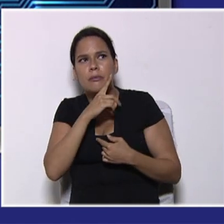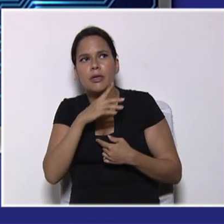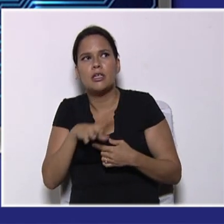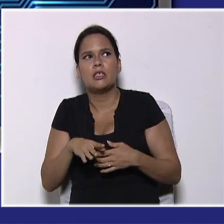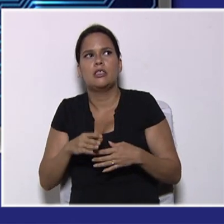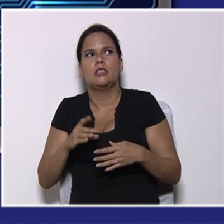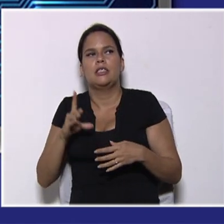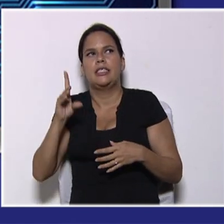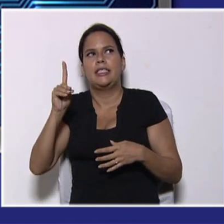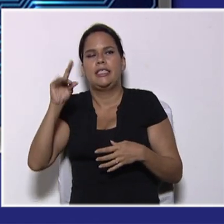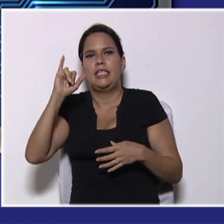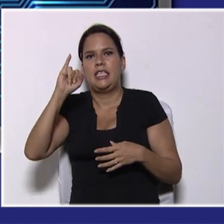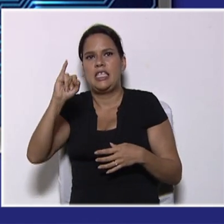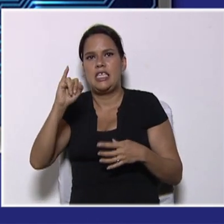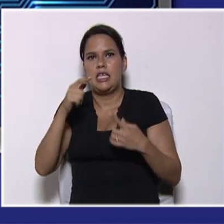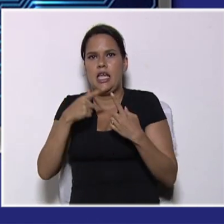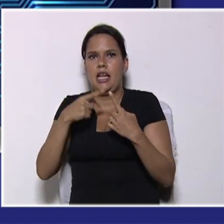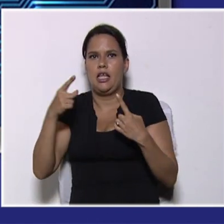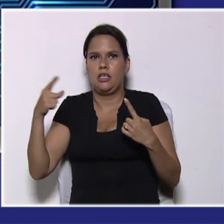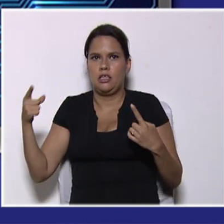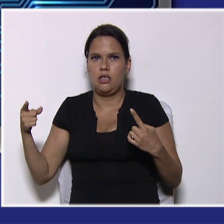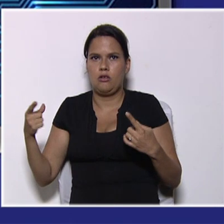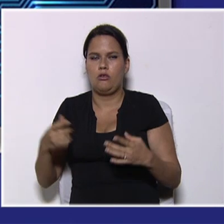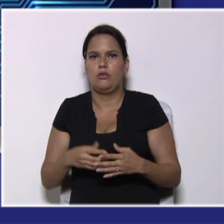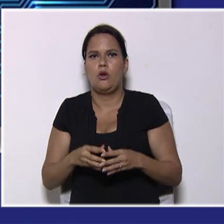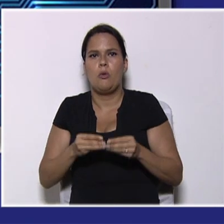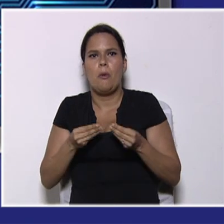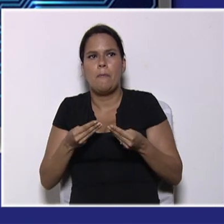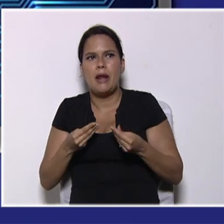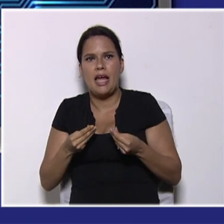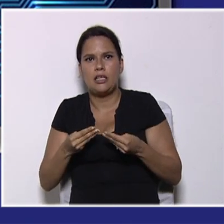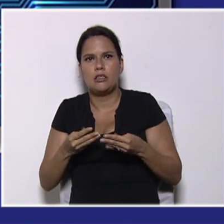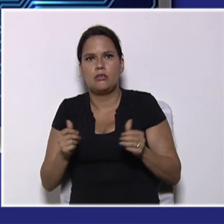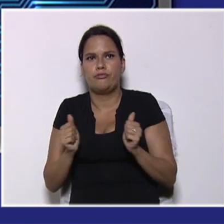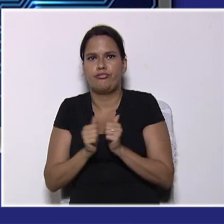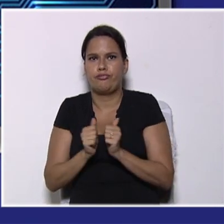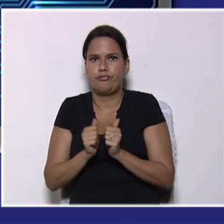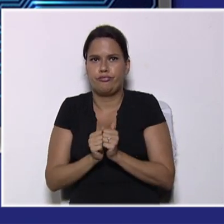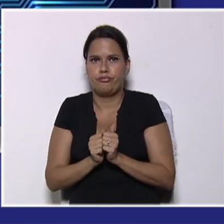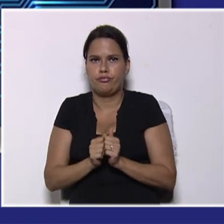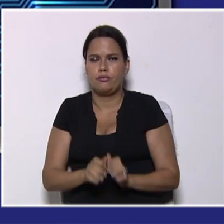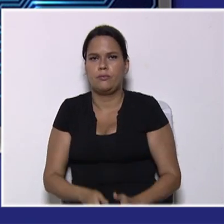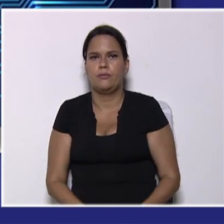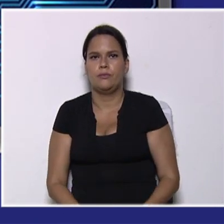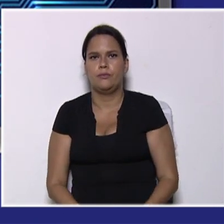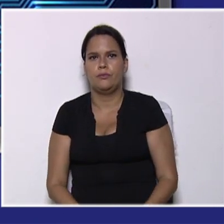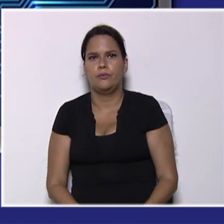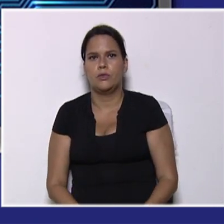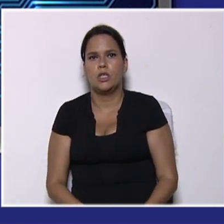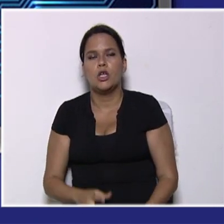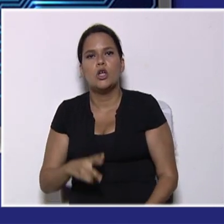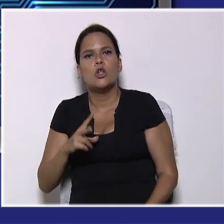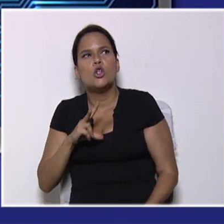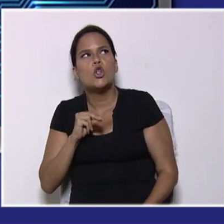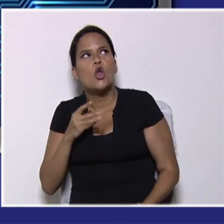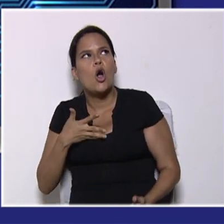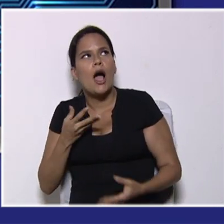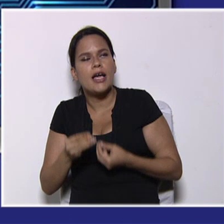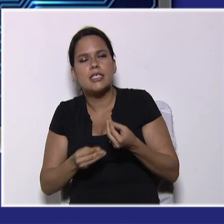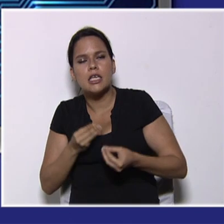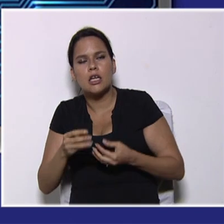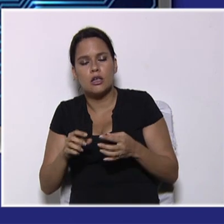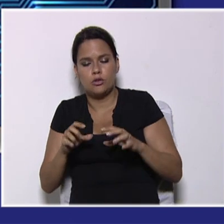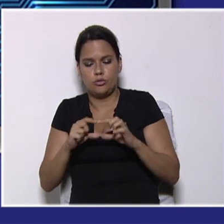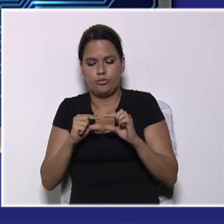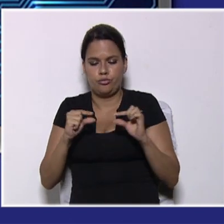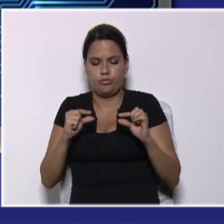dieléctrico, como plástico o cerámica. El dieléctrico, material aislante, no permitirá que los